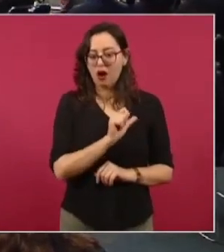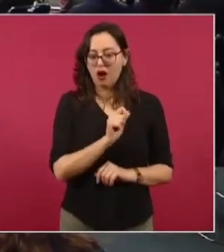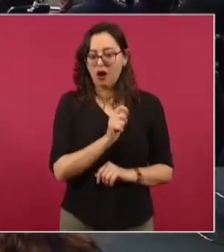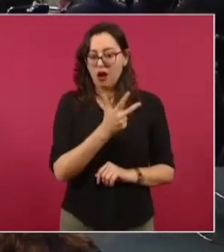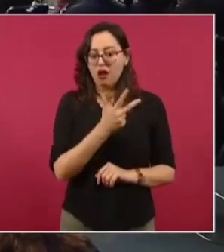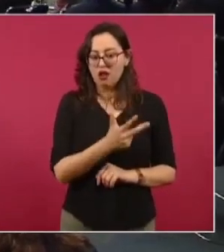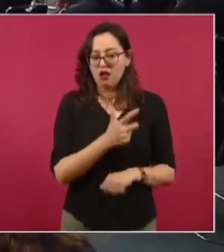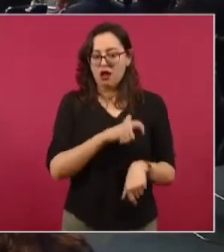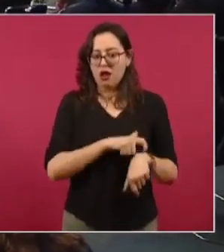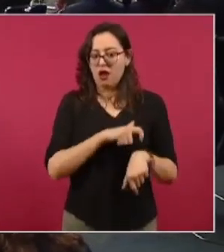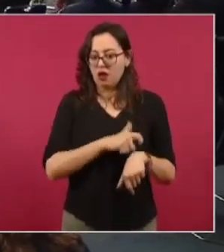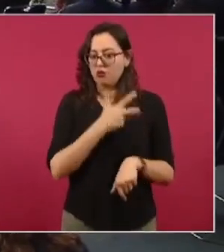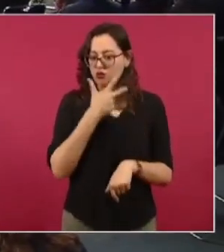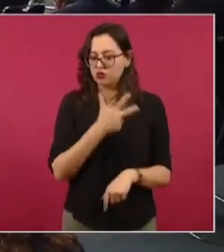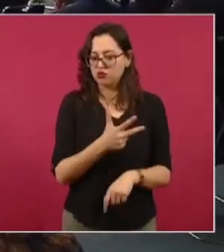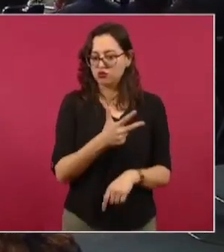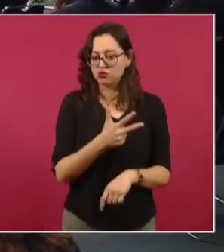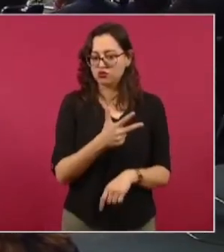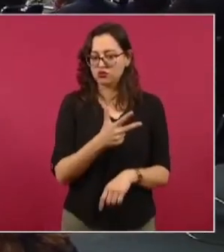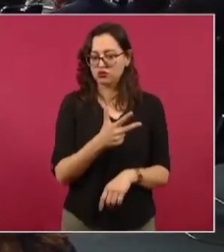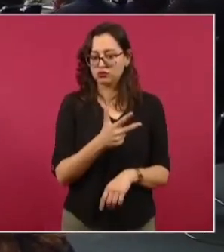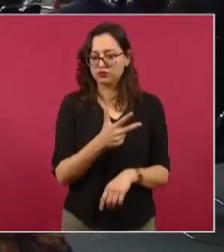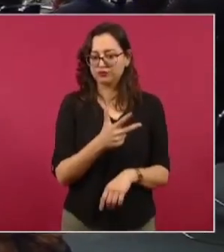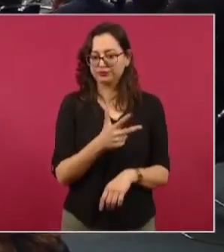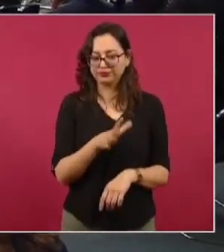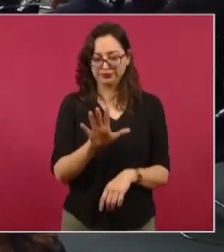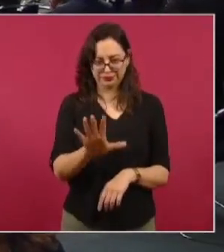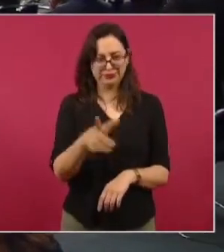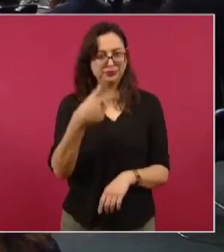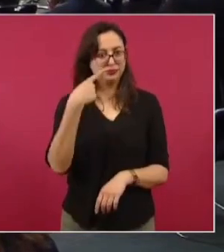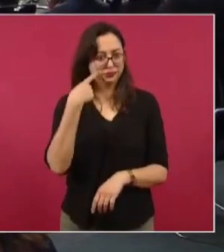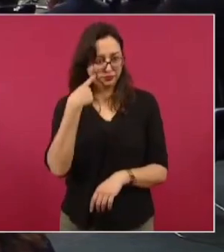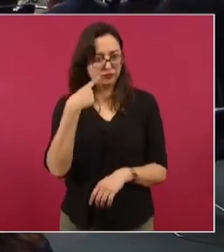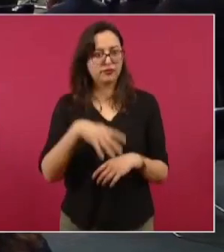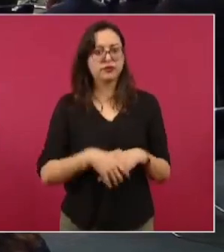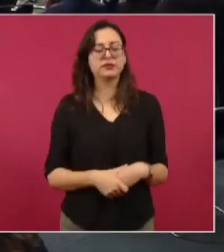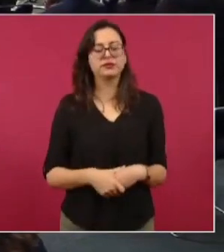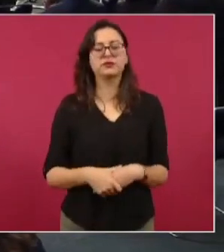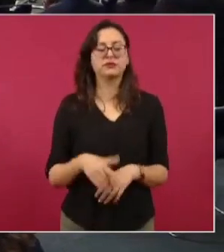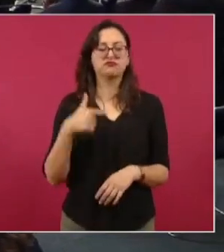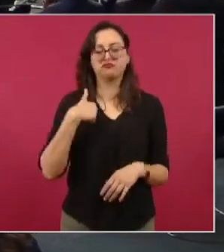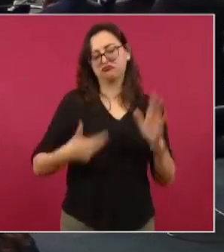yo regresé de la gira por